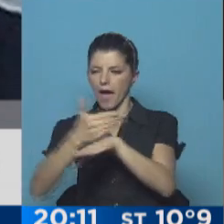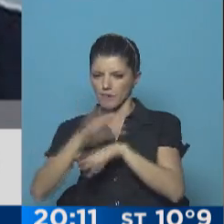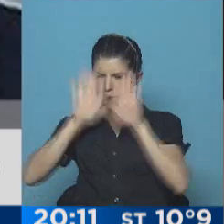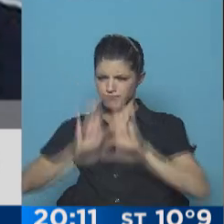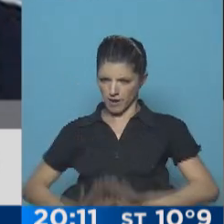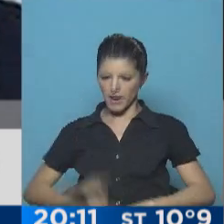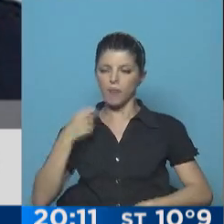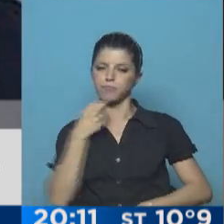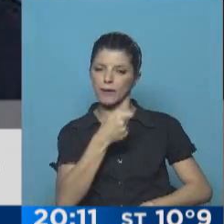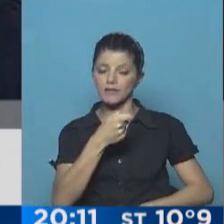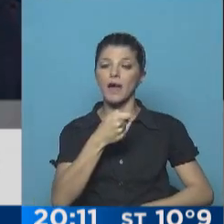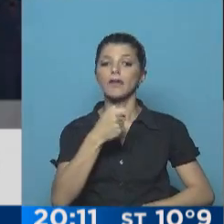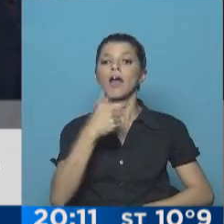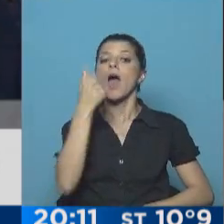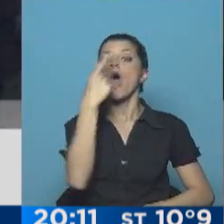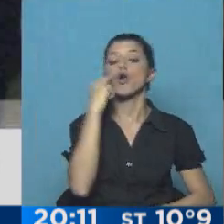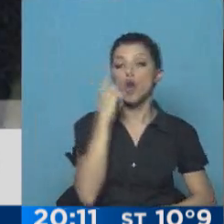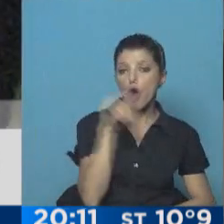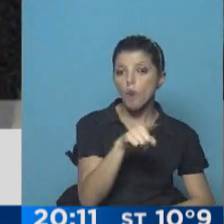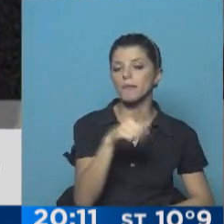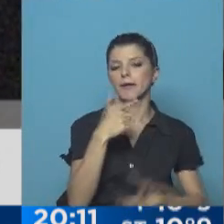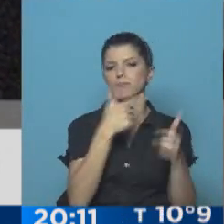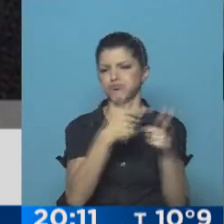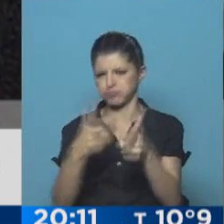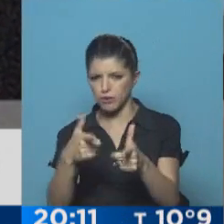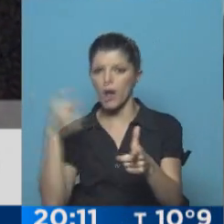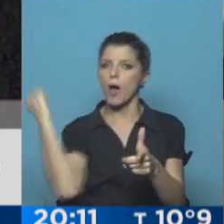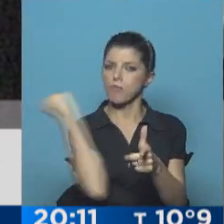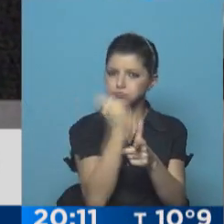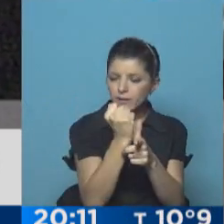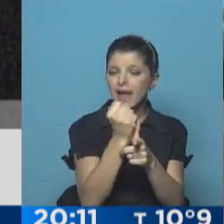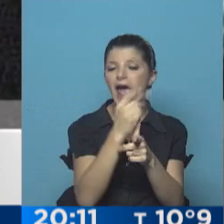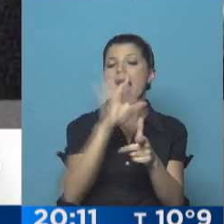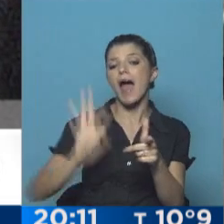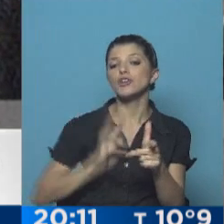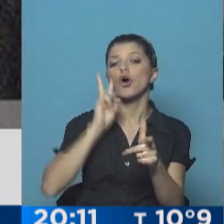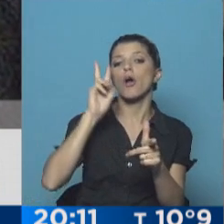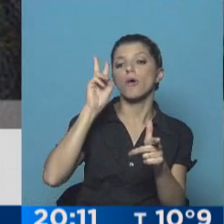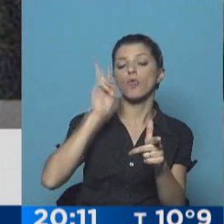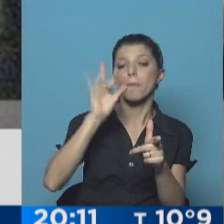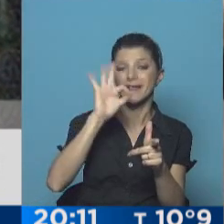Abel Verois, líder del gremio asesinado a tiros y puñaladas en noviembre de 2007